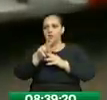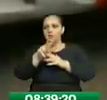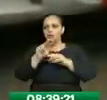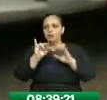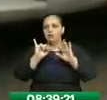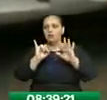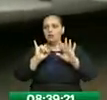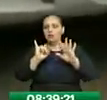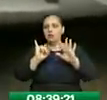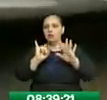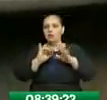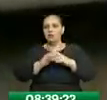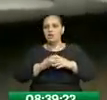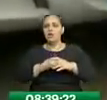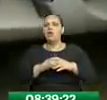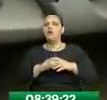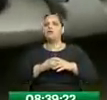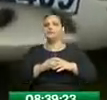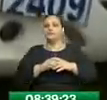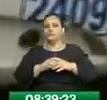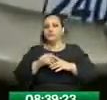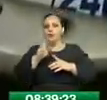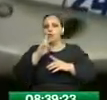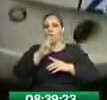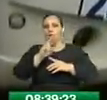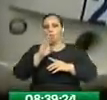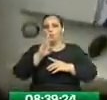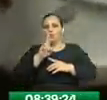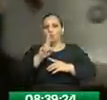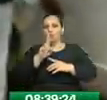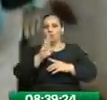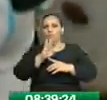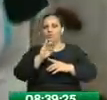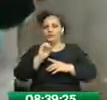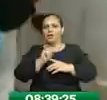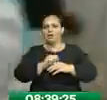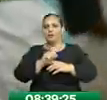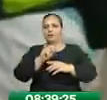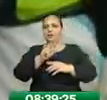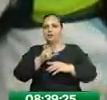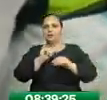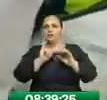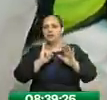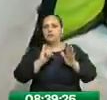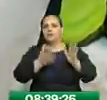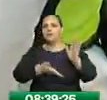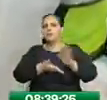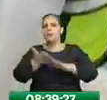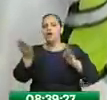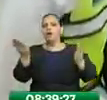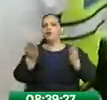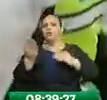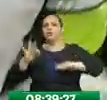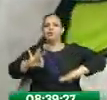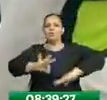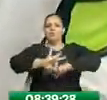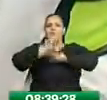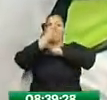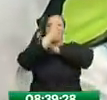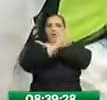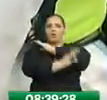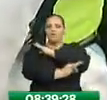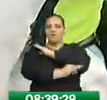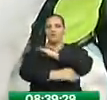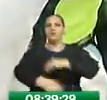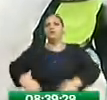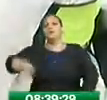la 103 Sur en la Toma, Hospital del Guasmo. Y ahí va la gente, por favor, el distanciamiento es lo importante, la colaboración